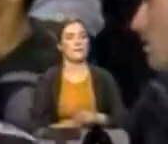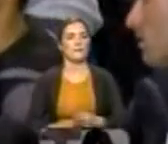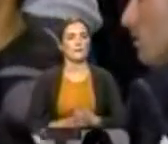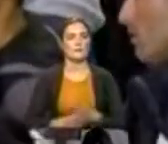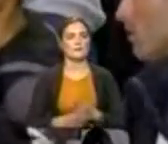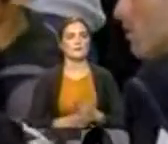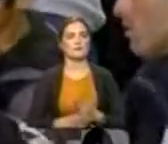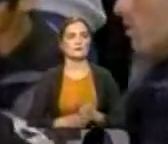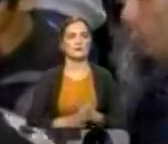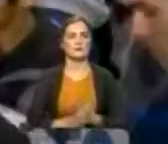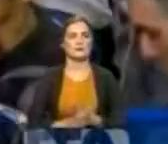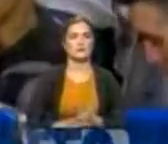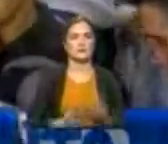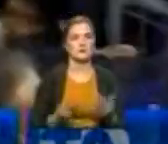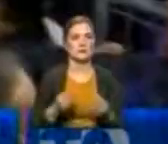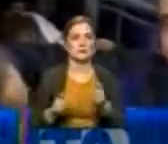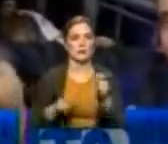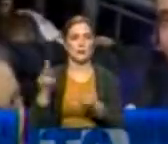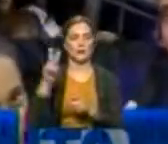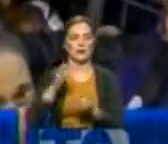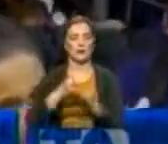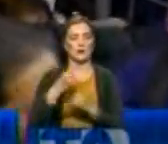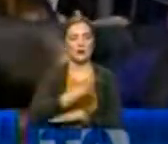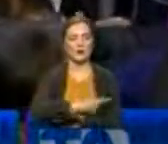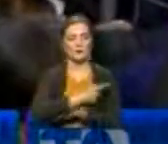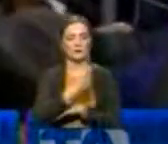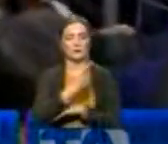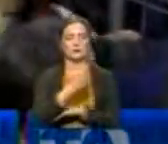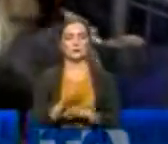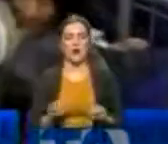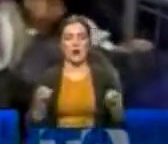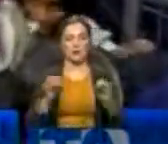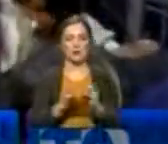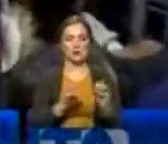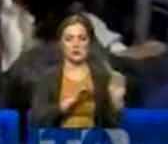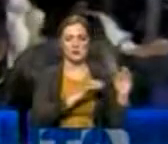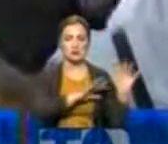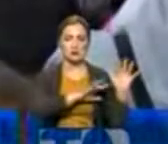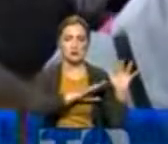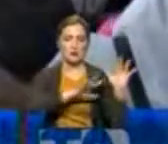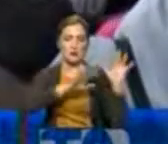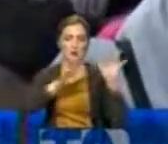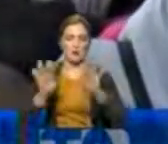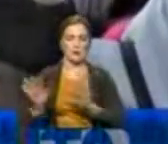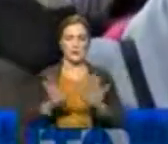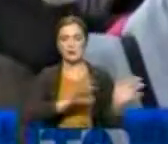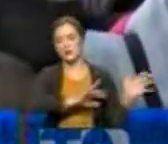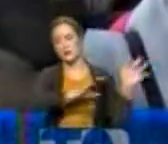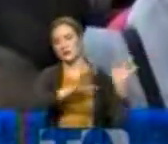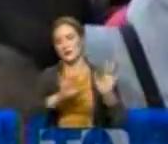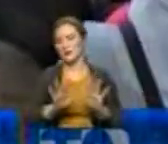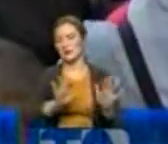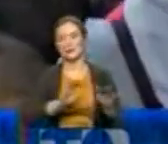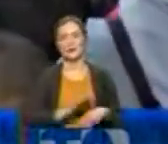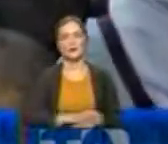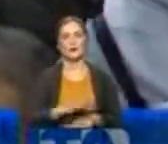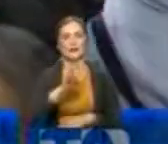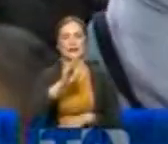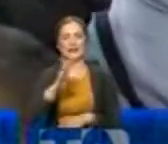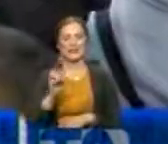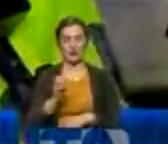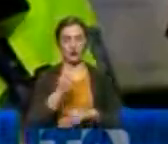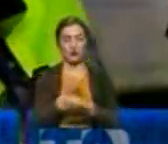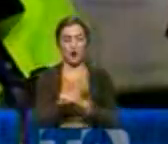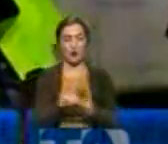El arribo de venezolanos a Rumichaca en los últimos días se incrementa considerablemente, con un promedio de 70 sellos migratorios por